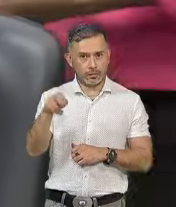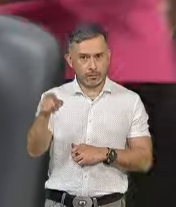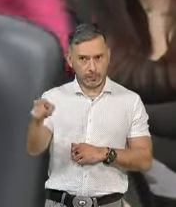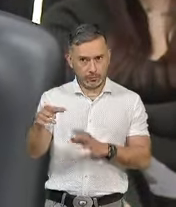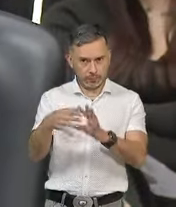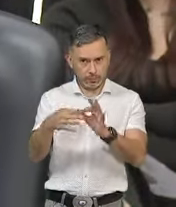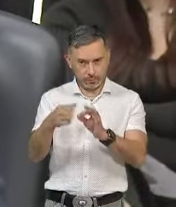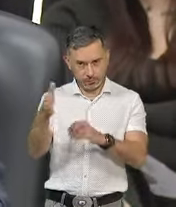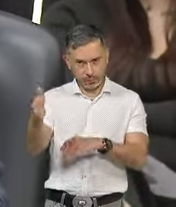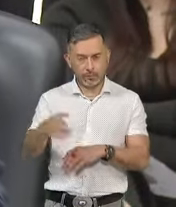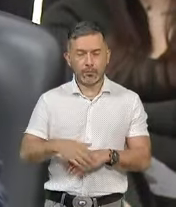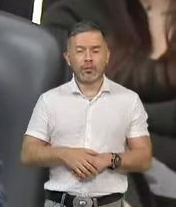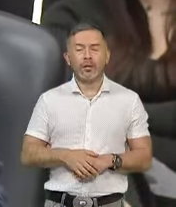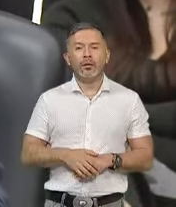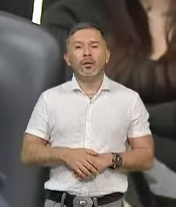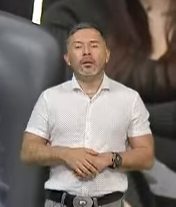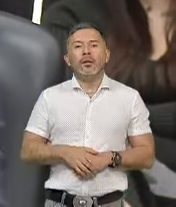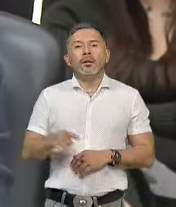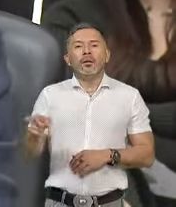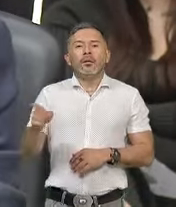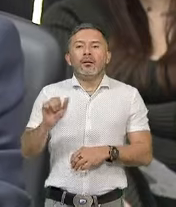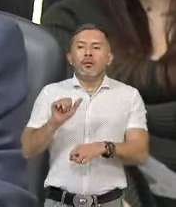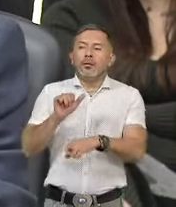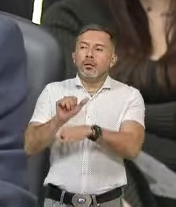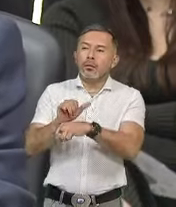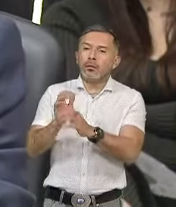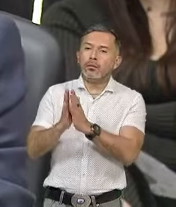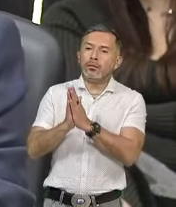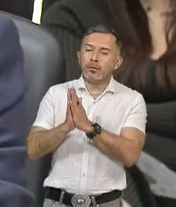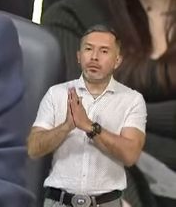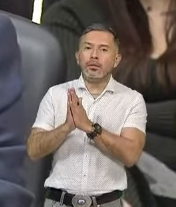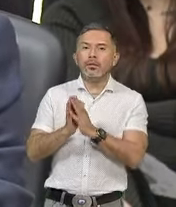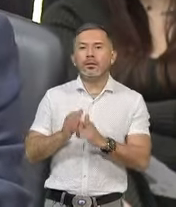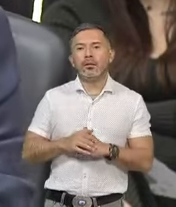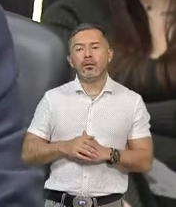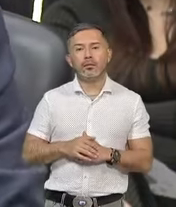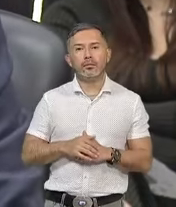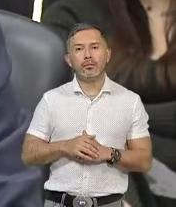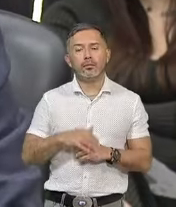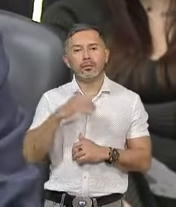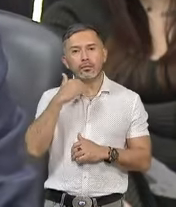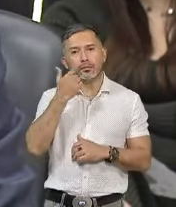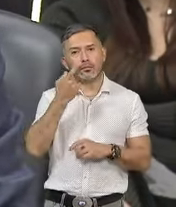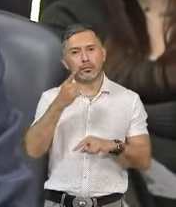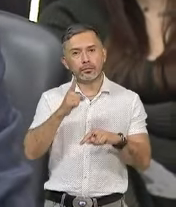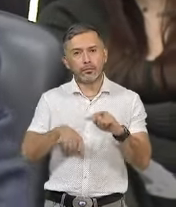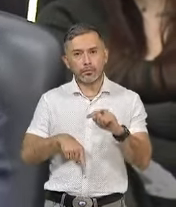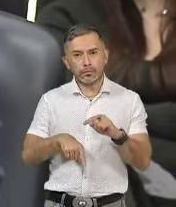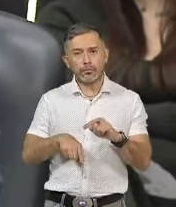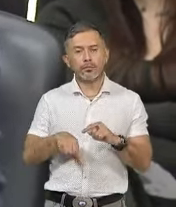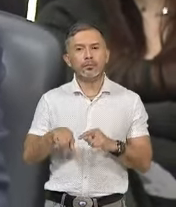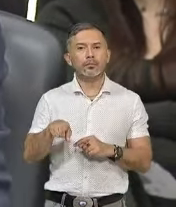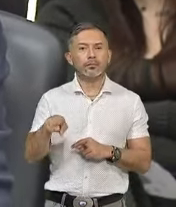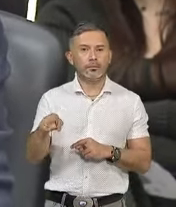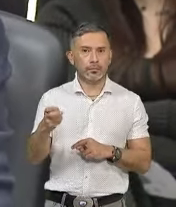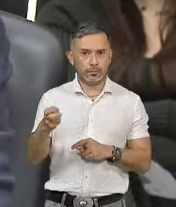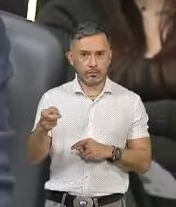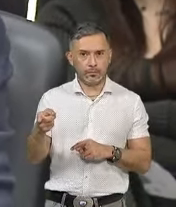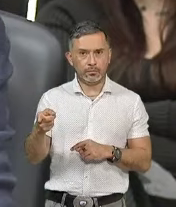Jordan en donde se solicita la remoción de la